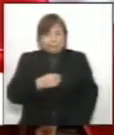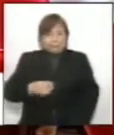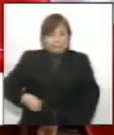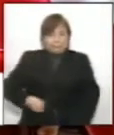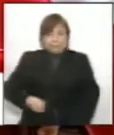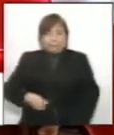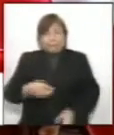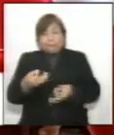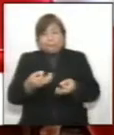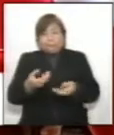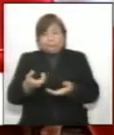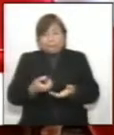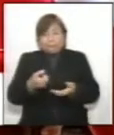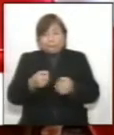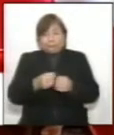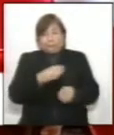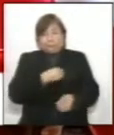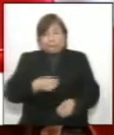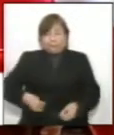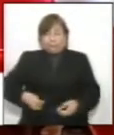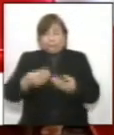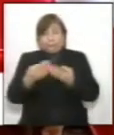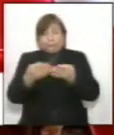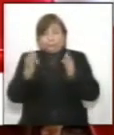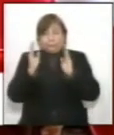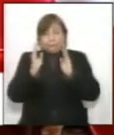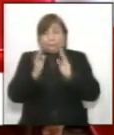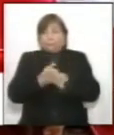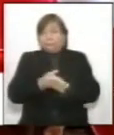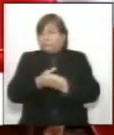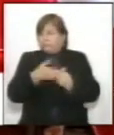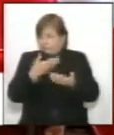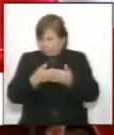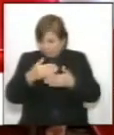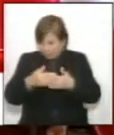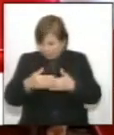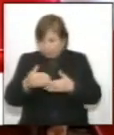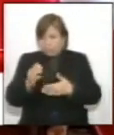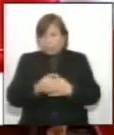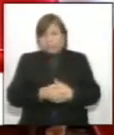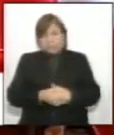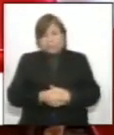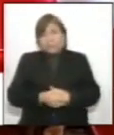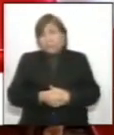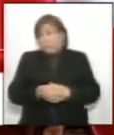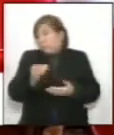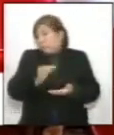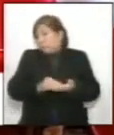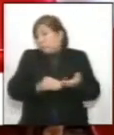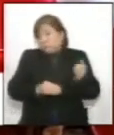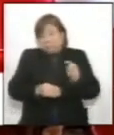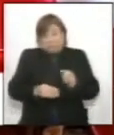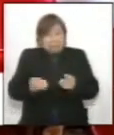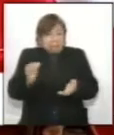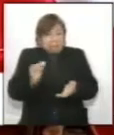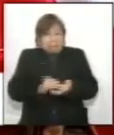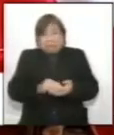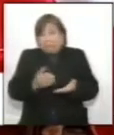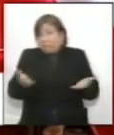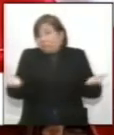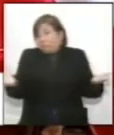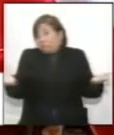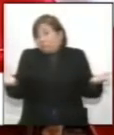de Economía como la interpelación del ministro de Educación están en vigencia. Y si él repite a esos ministros, naturalmente, al